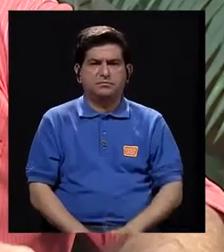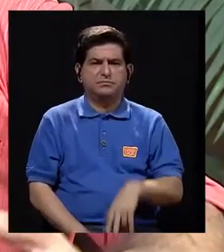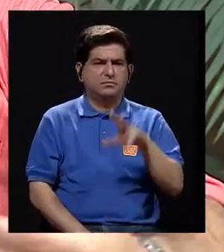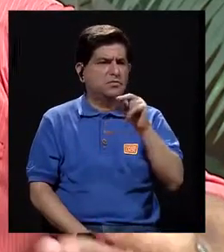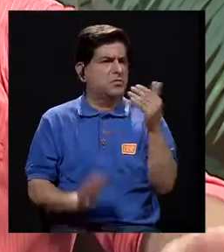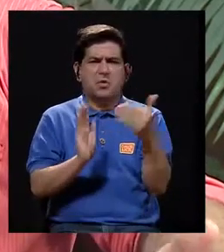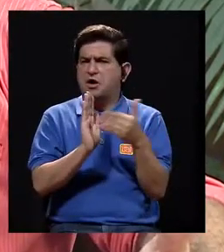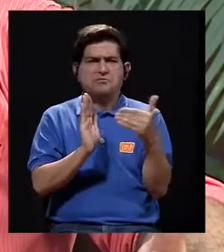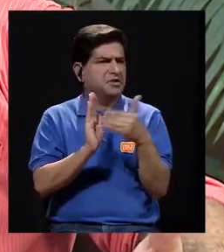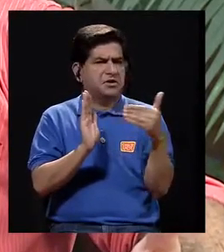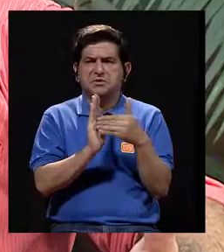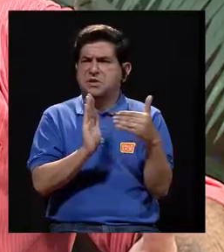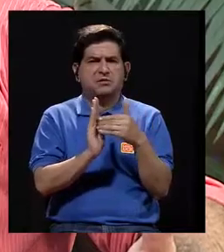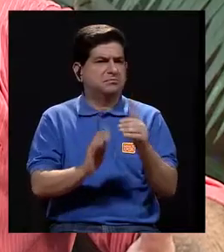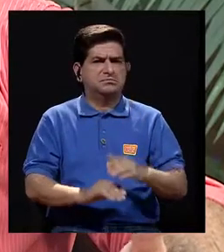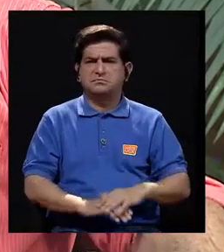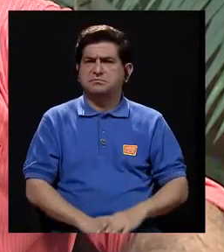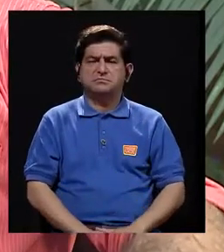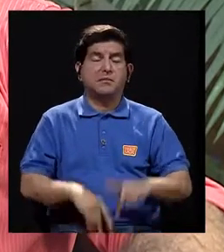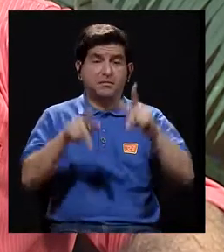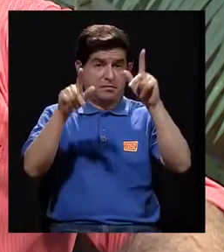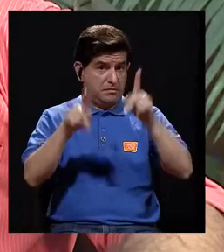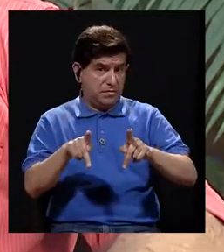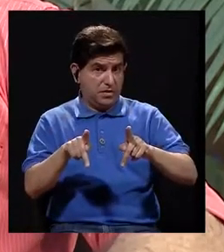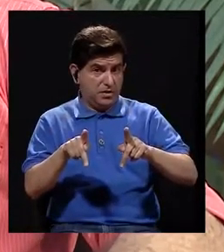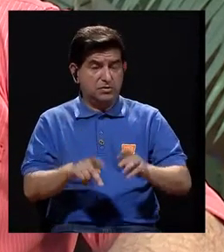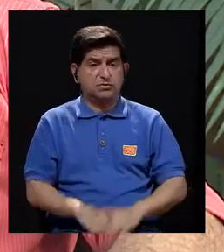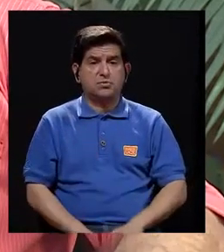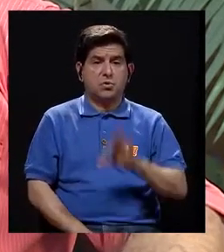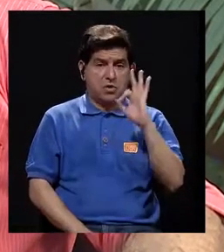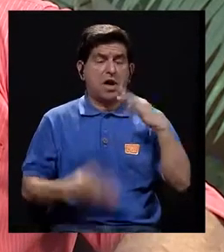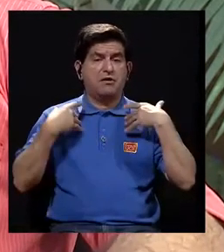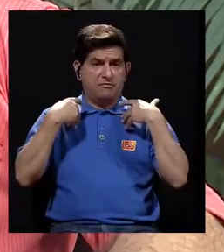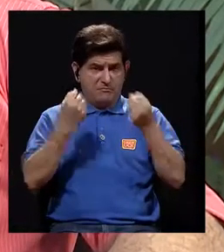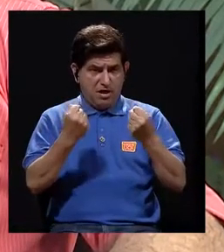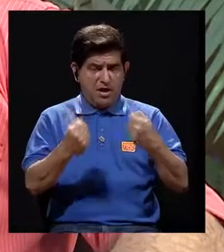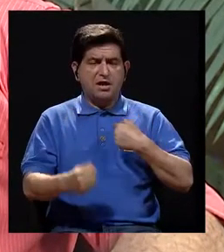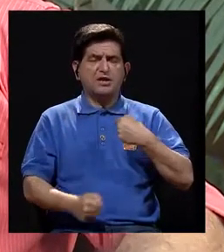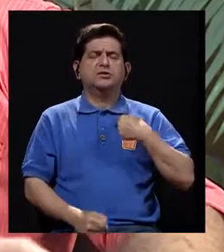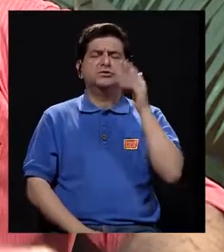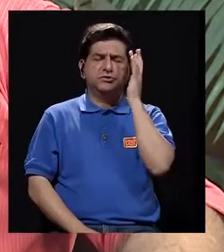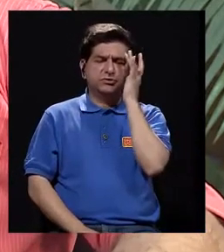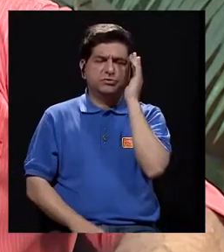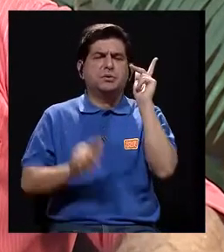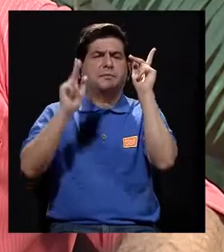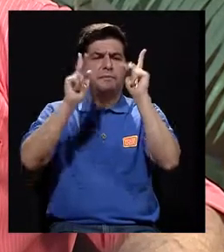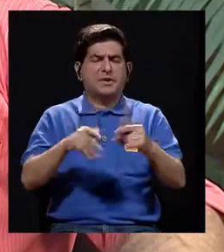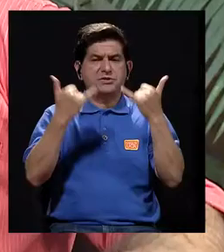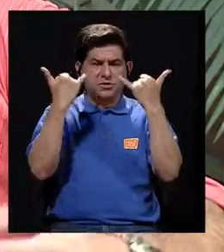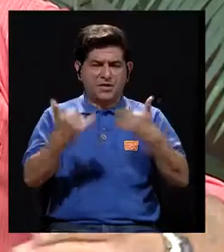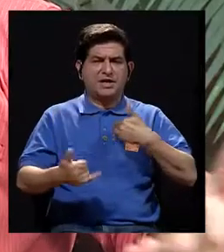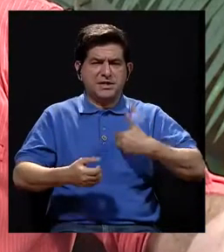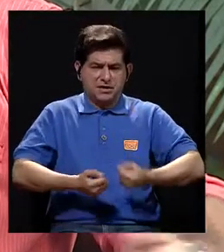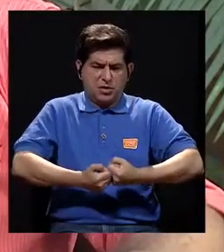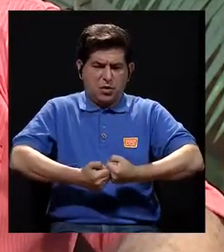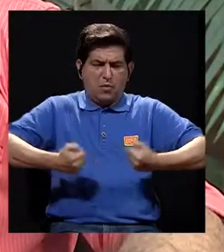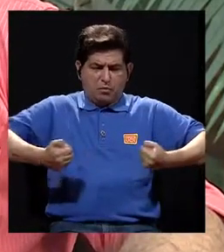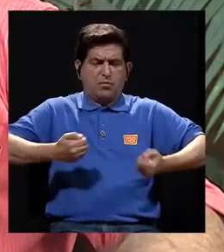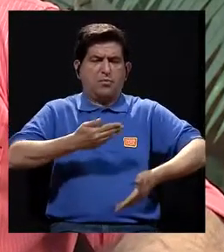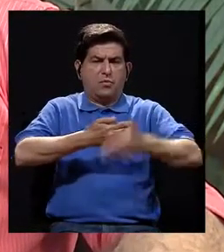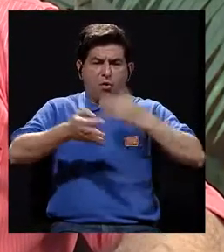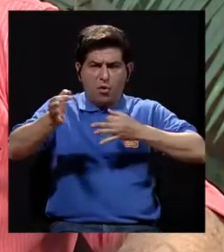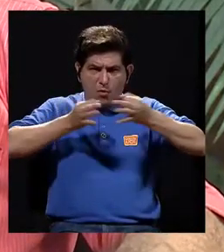yo diría que no les va a hacer daño, ¿verdad? En la medida que la persona esté bien de salud, me preocuparía en esas personas que ya tienen un